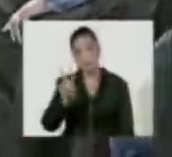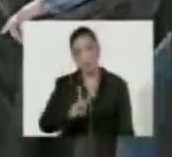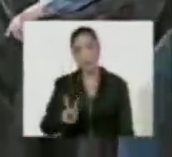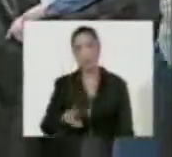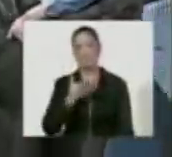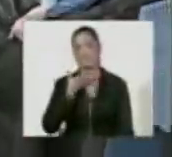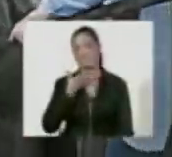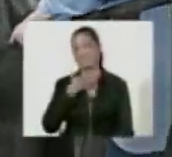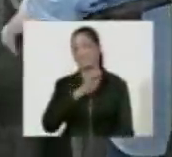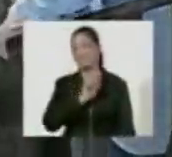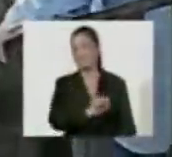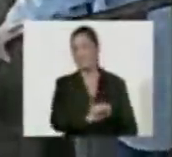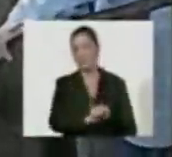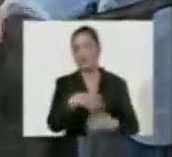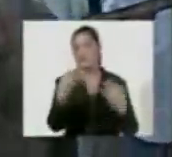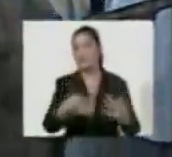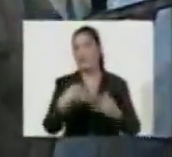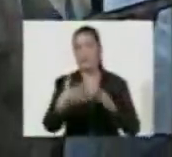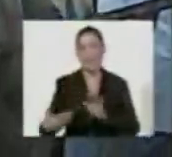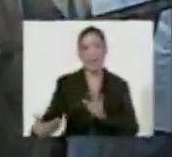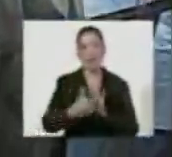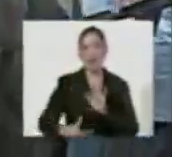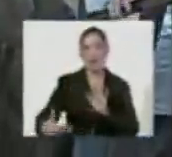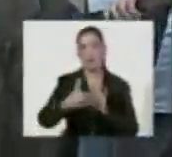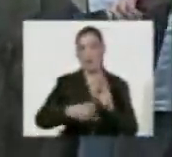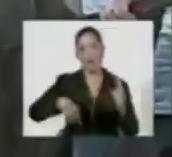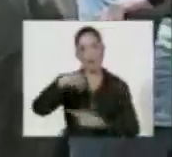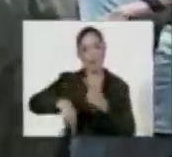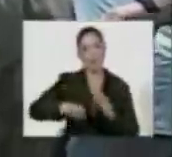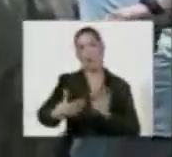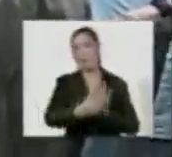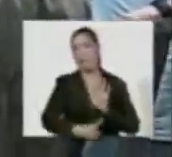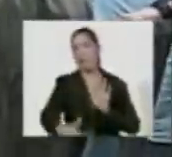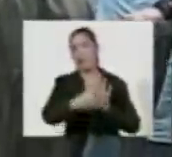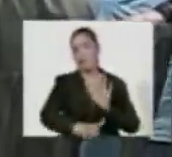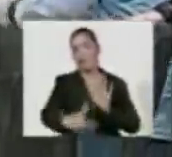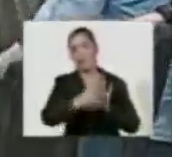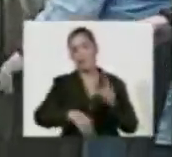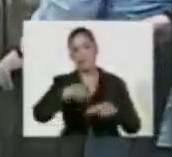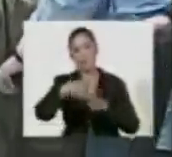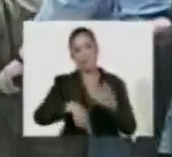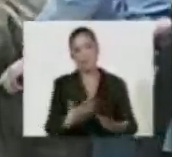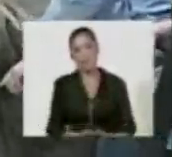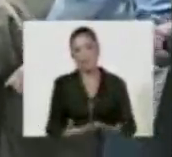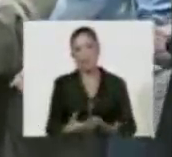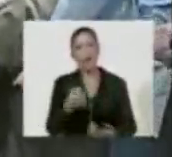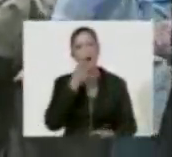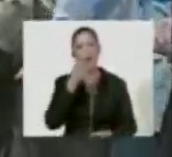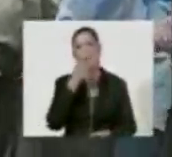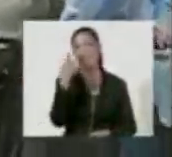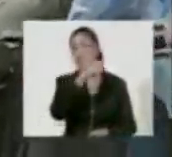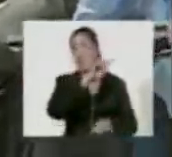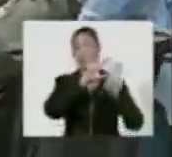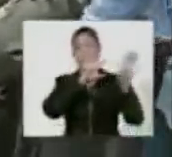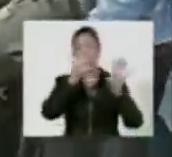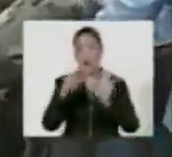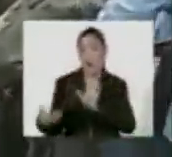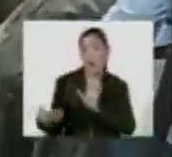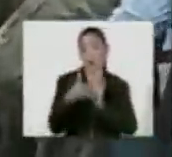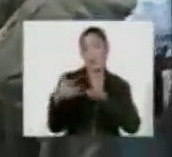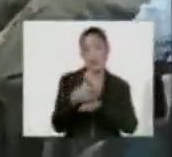los constantes ataques contra la revolución bolivariana, las acciones injerencistas en contra del gobierno